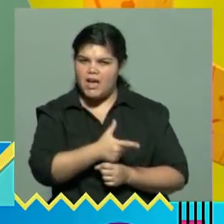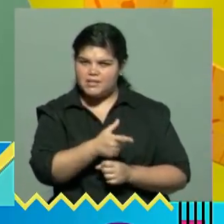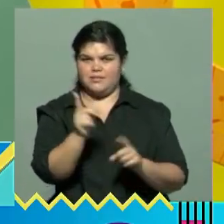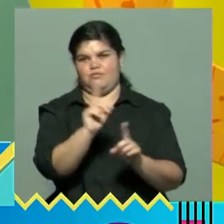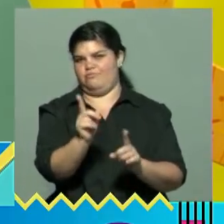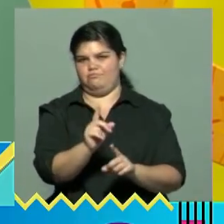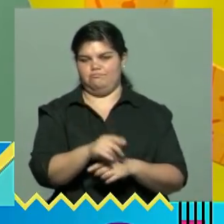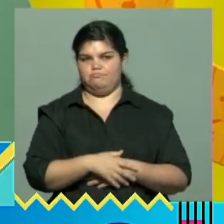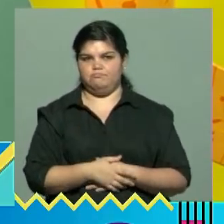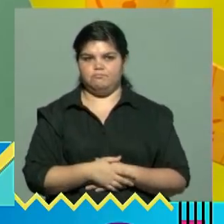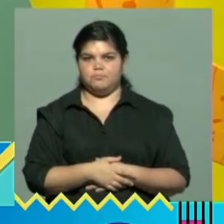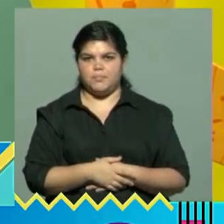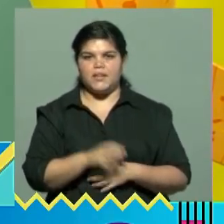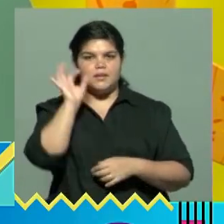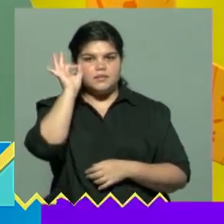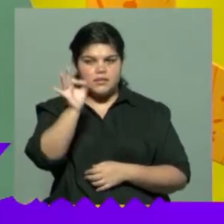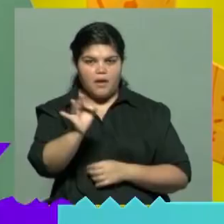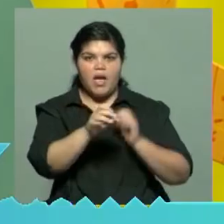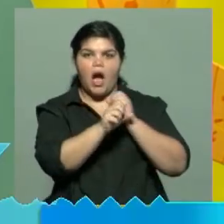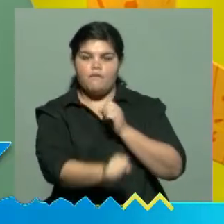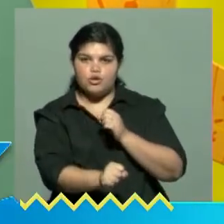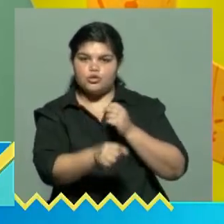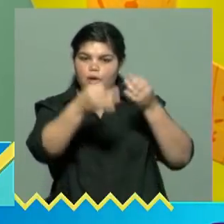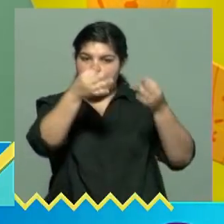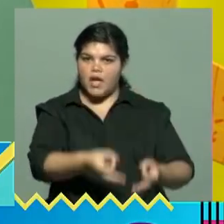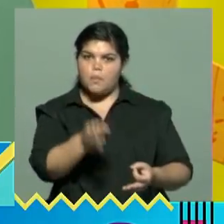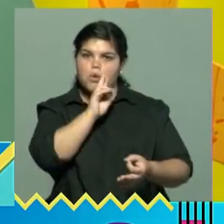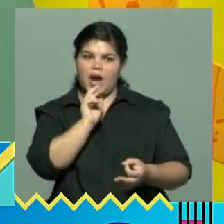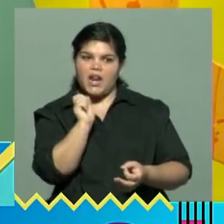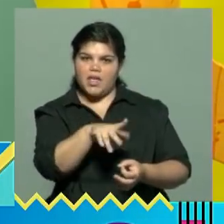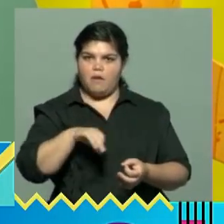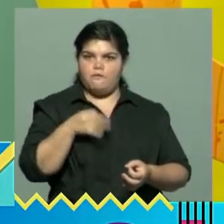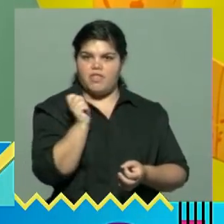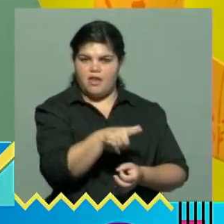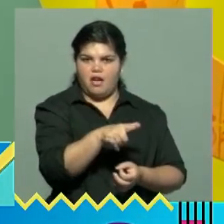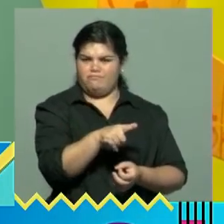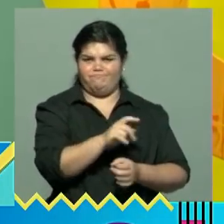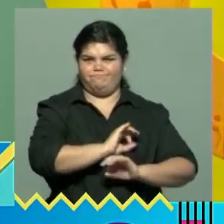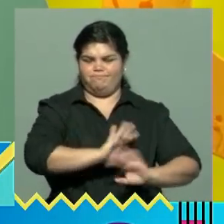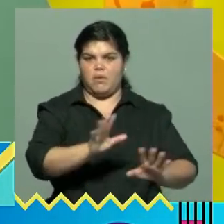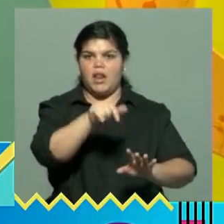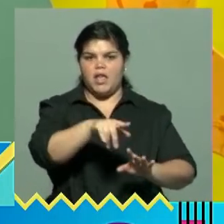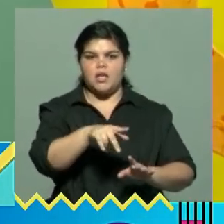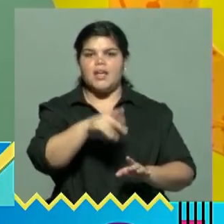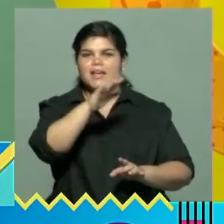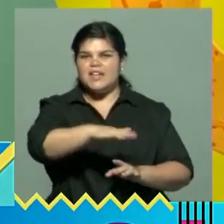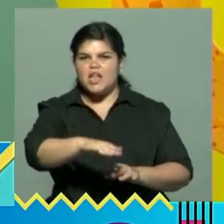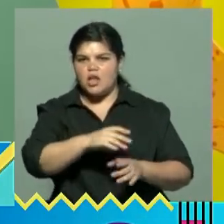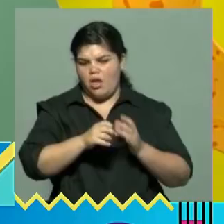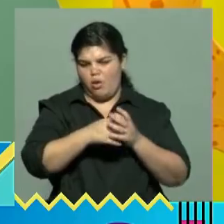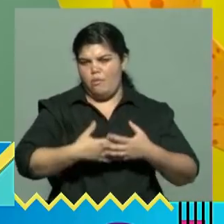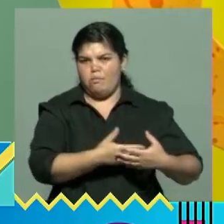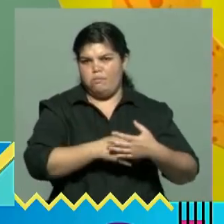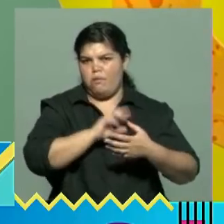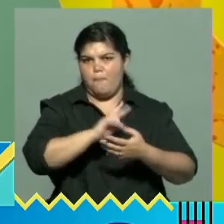fácil. Sabemos que el aborto no es bueno para la mujer, la destruye y mata a un niño. Entonces, básicamente,